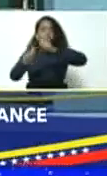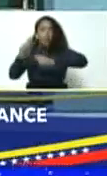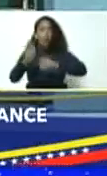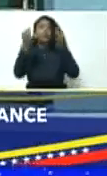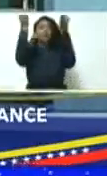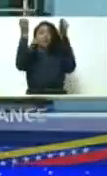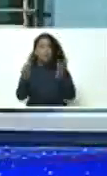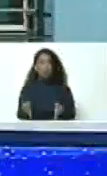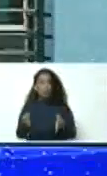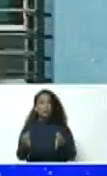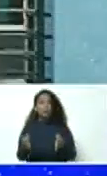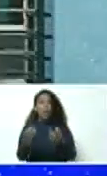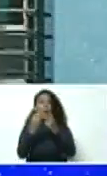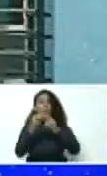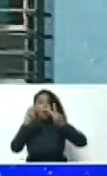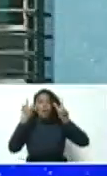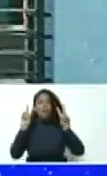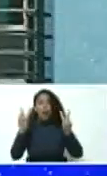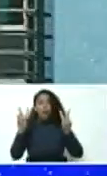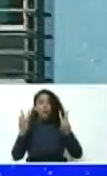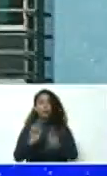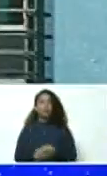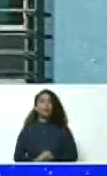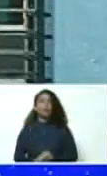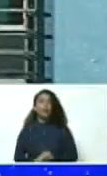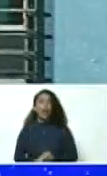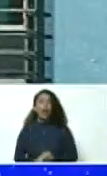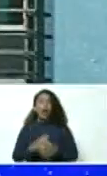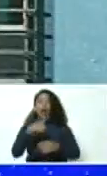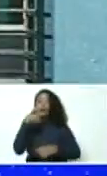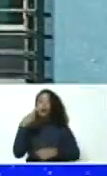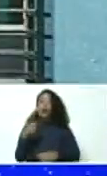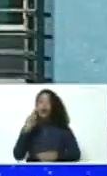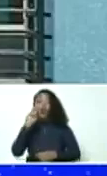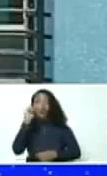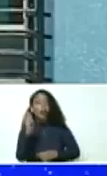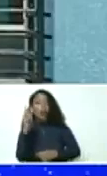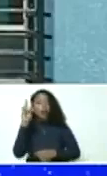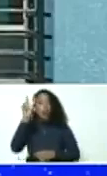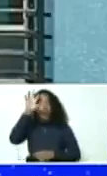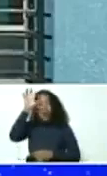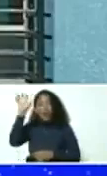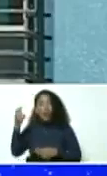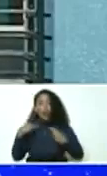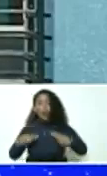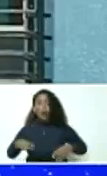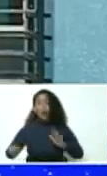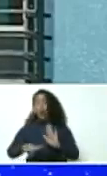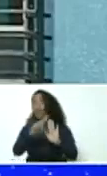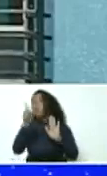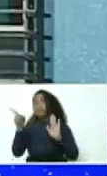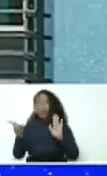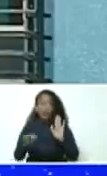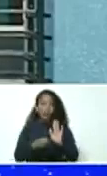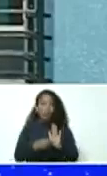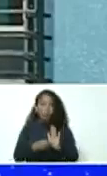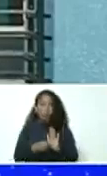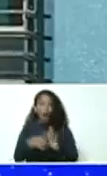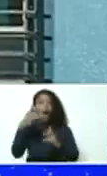justa de paz entre Rusia y Ucrania y en la humanidad entera. Hay